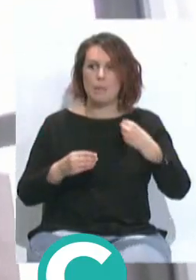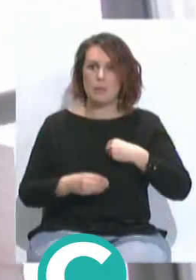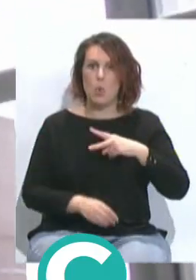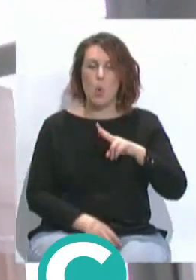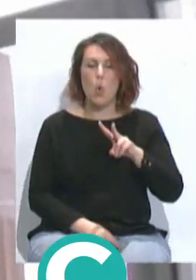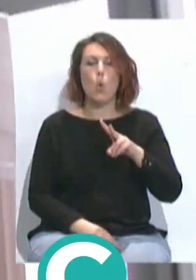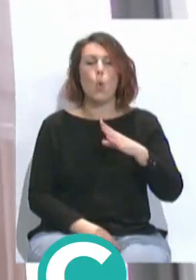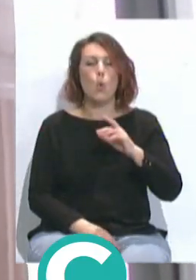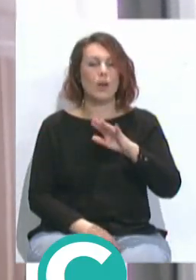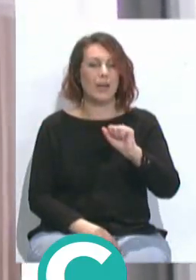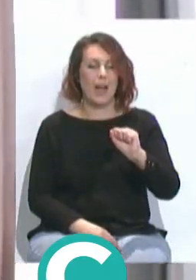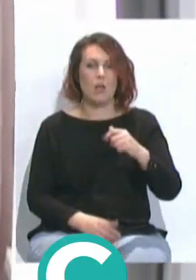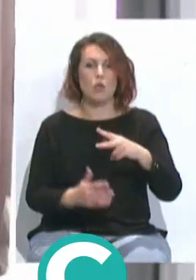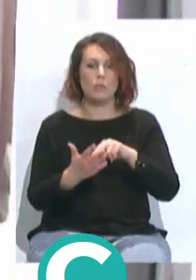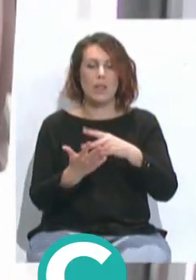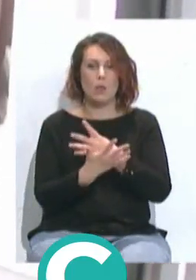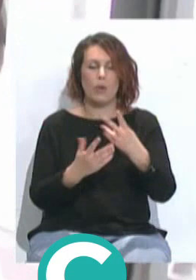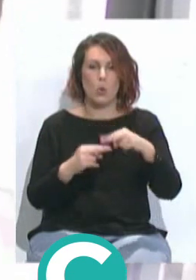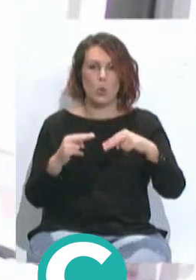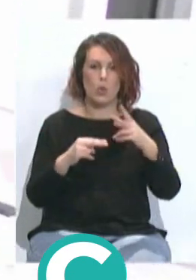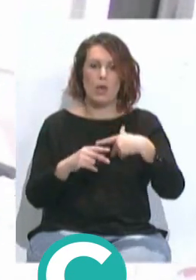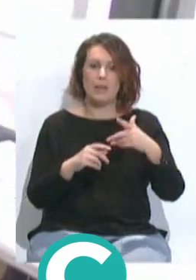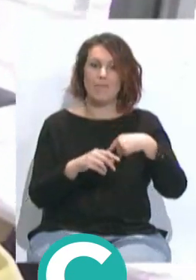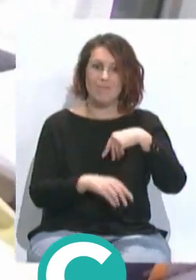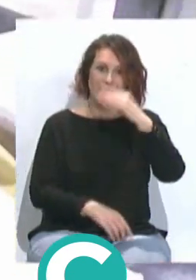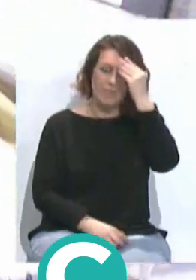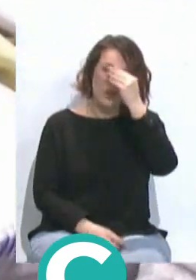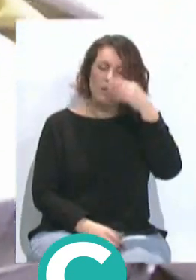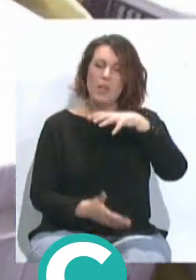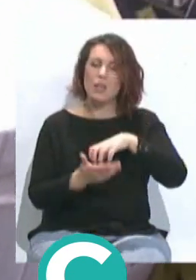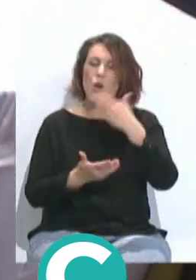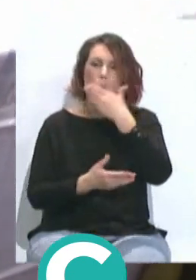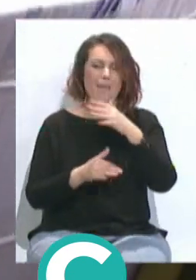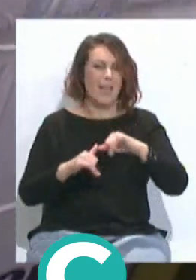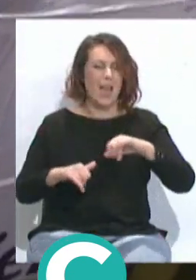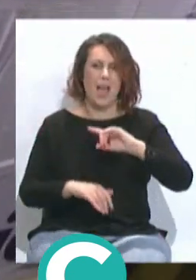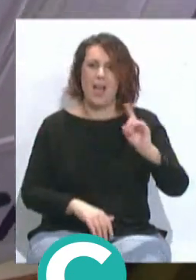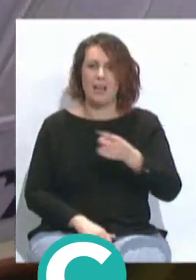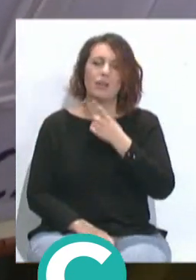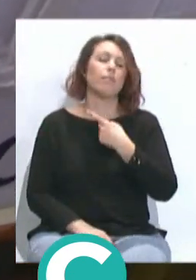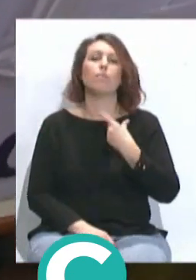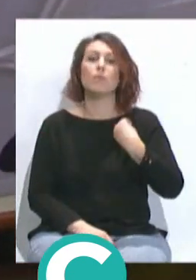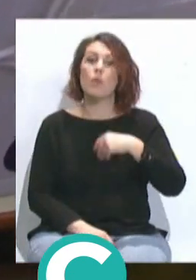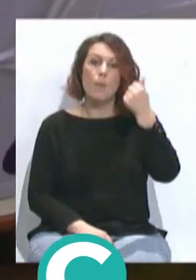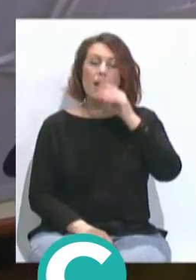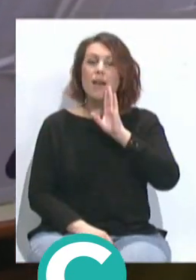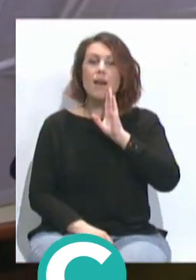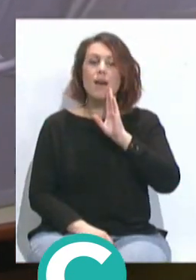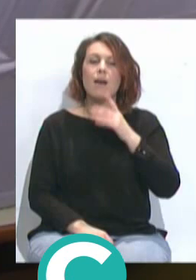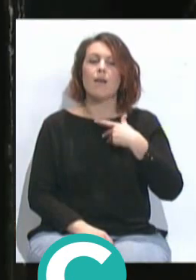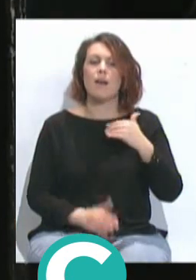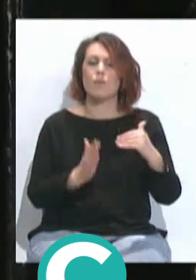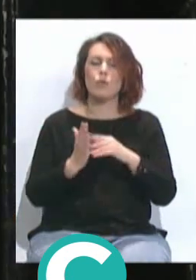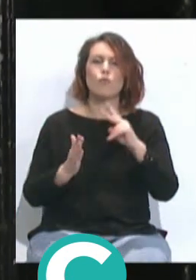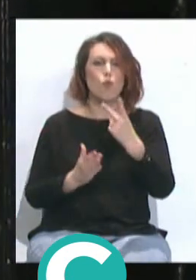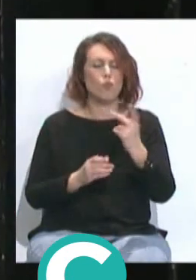2019 Construcción y en parroquias y centros escolares de toda la bahía el tesón de Slavik ha permitido ya enviar dos